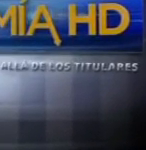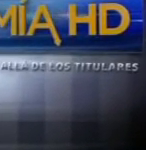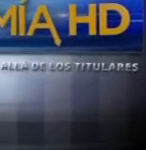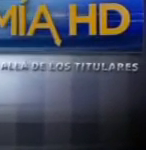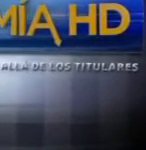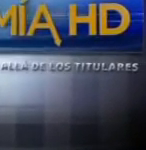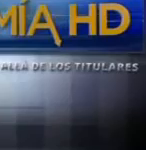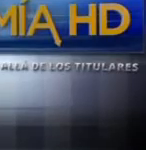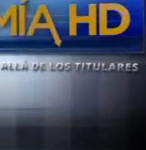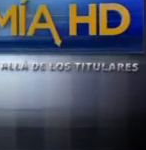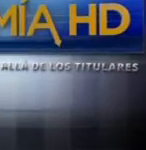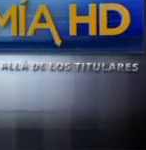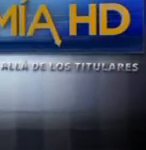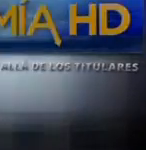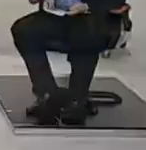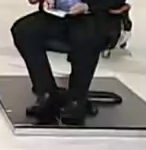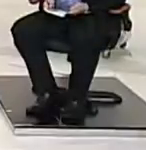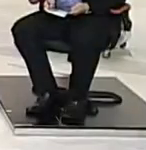Economía HD.